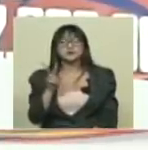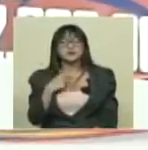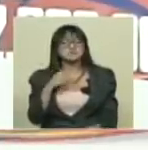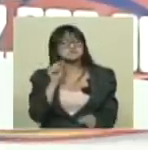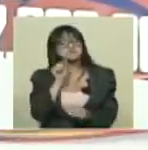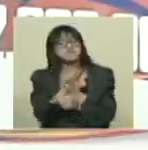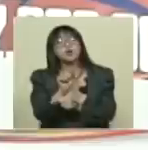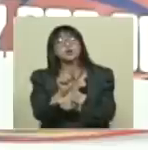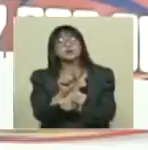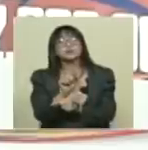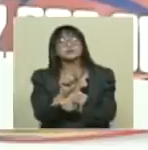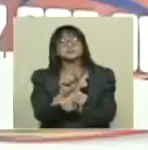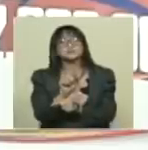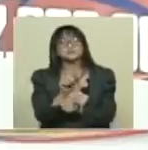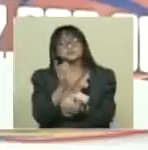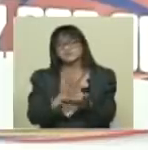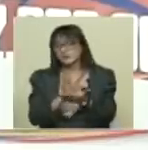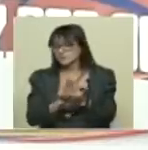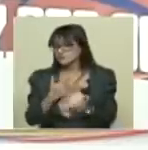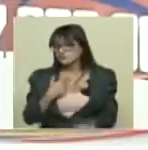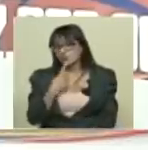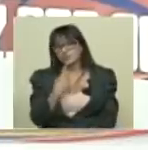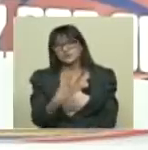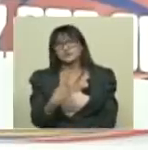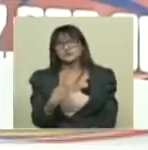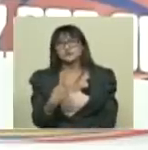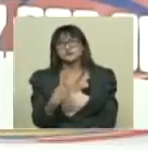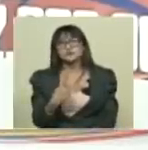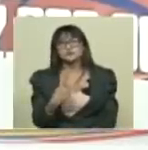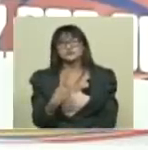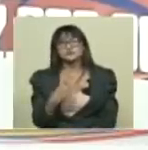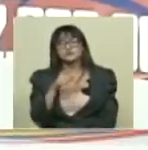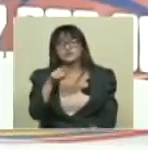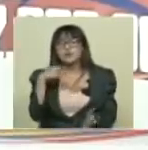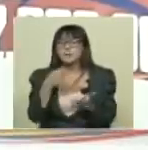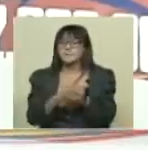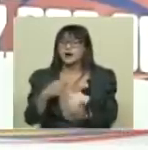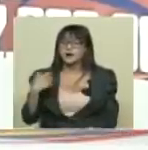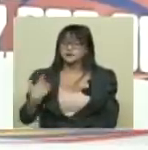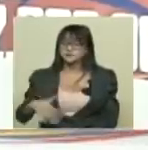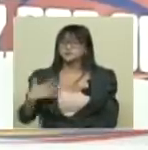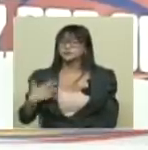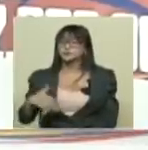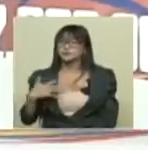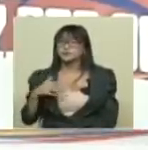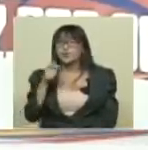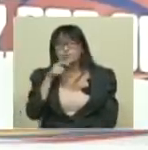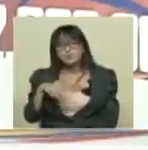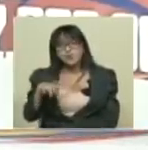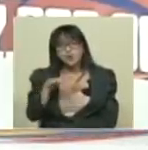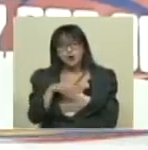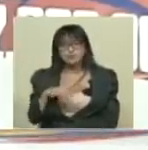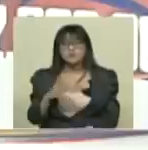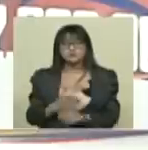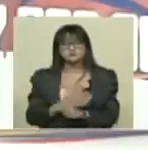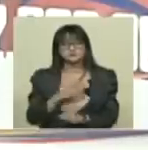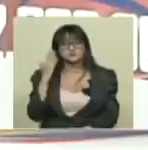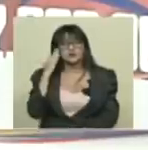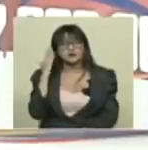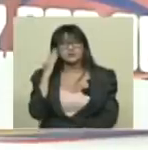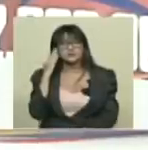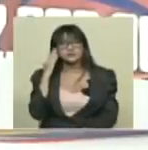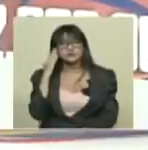digo, como siempre les he dicho, su maldad la van a pagar caro. Y el pueblo, más temprano que tarde,